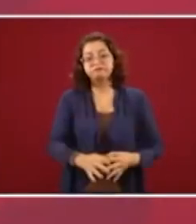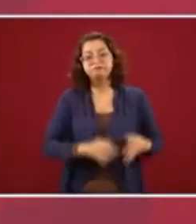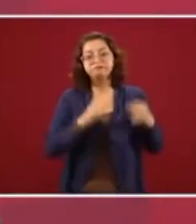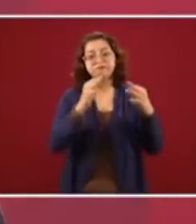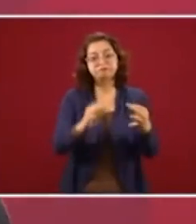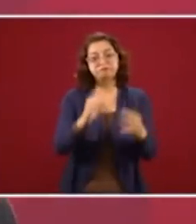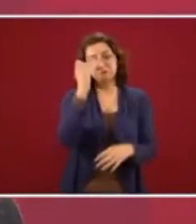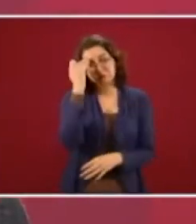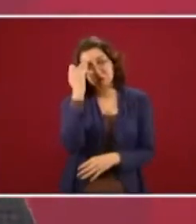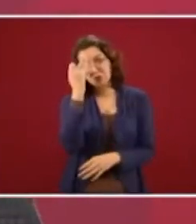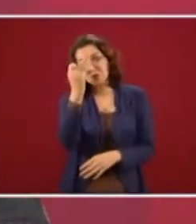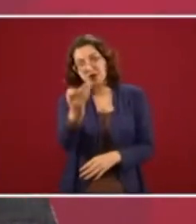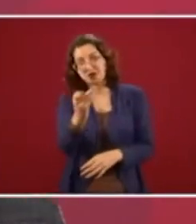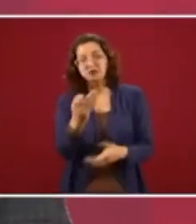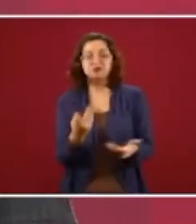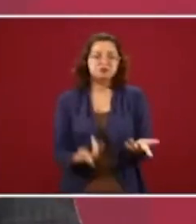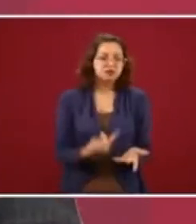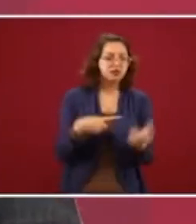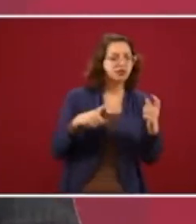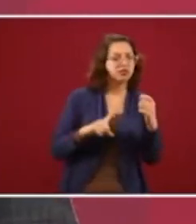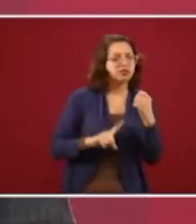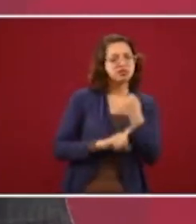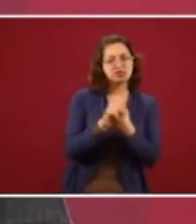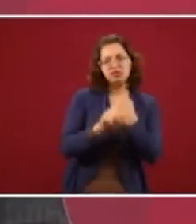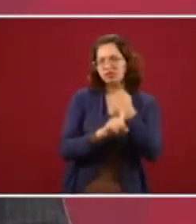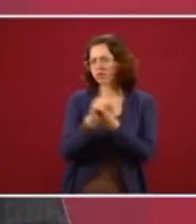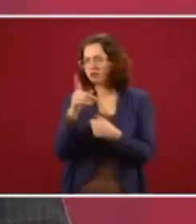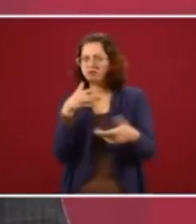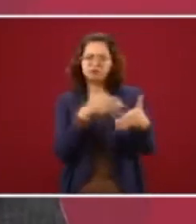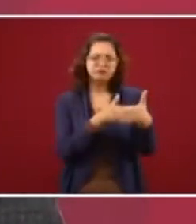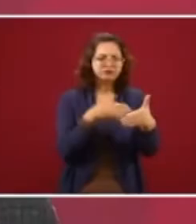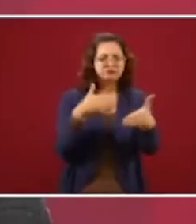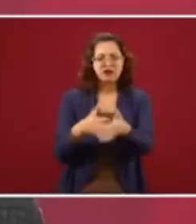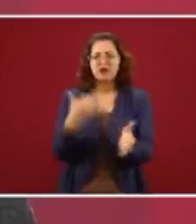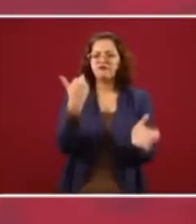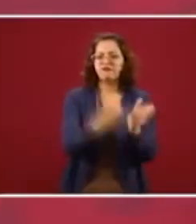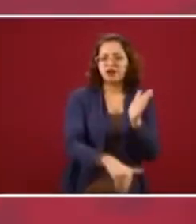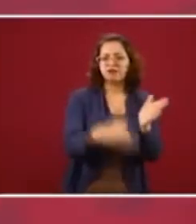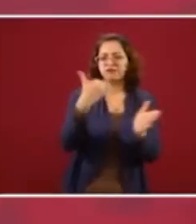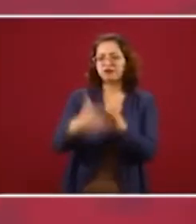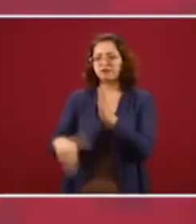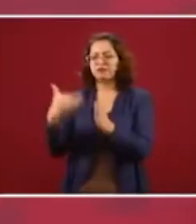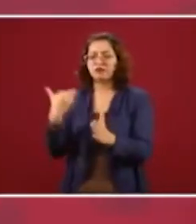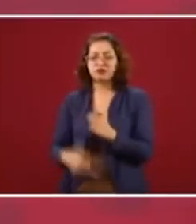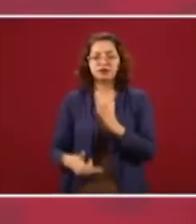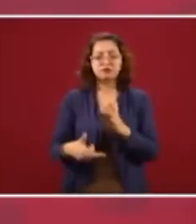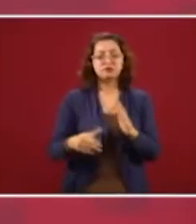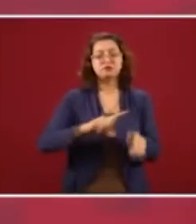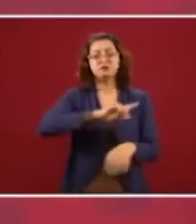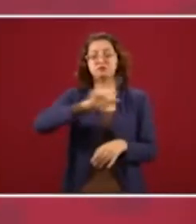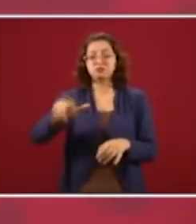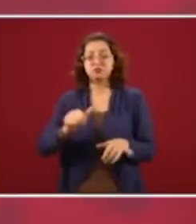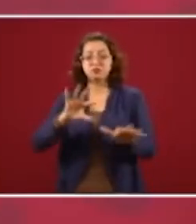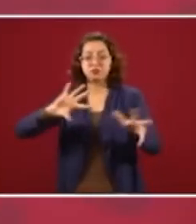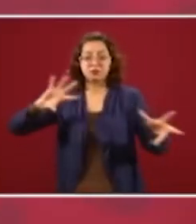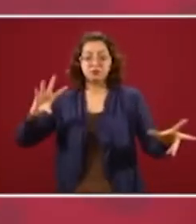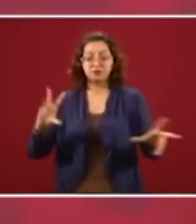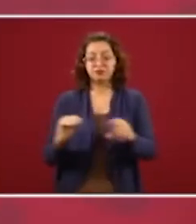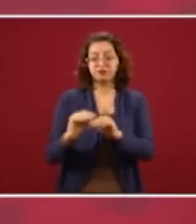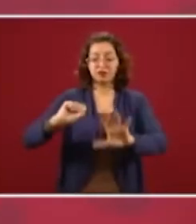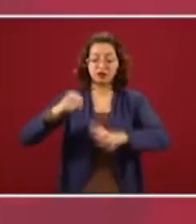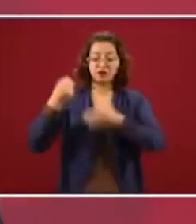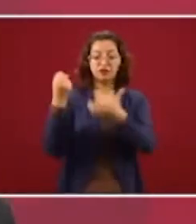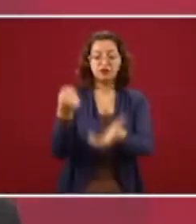de falta de proyecto de detalle, el costo final de la obra es de